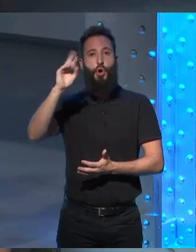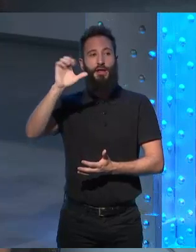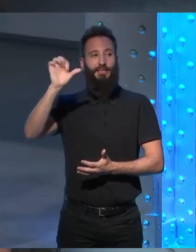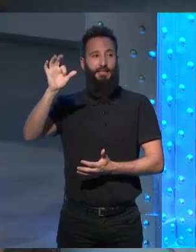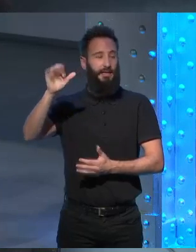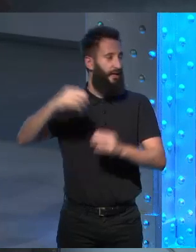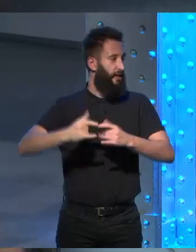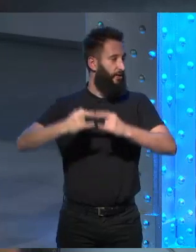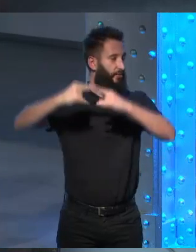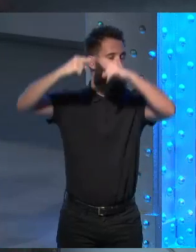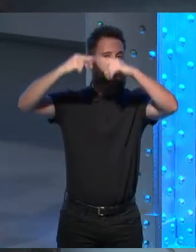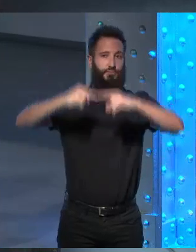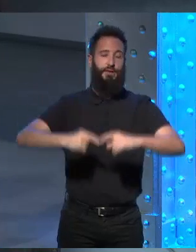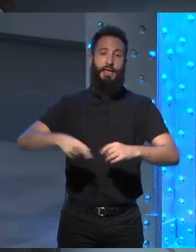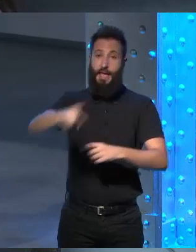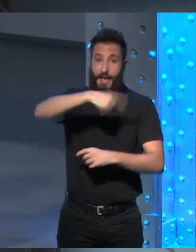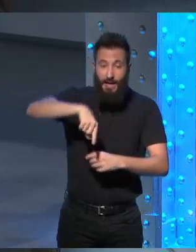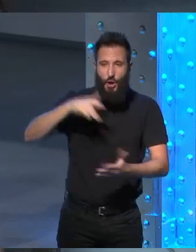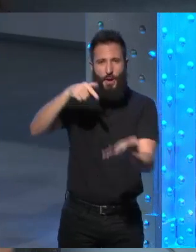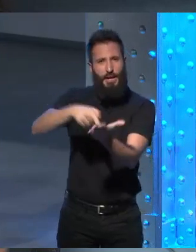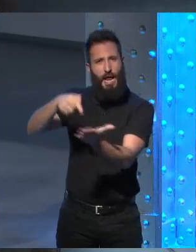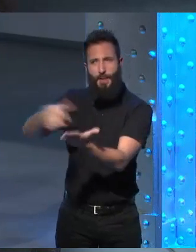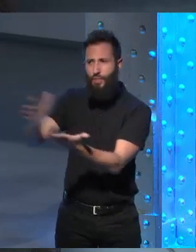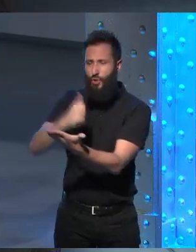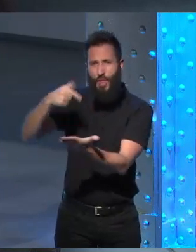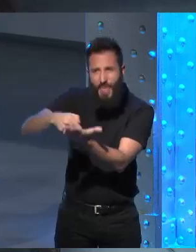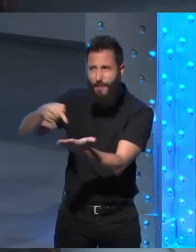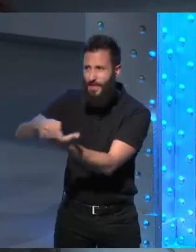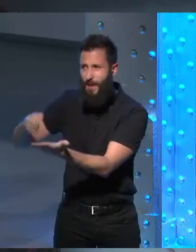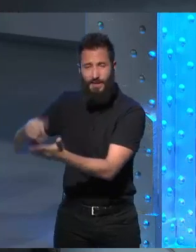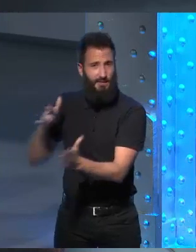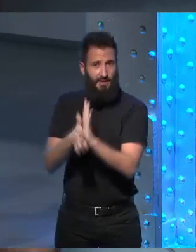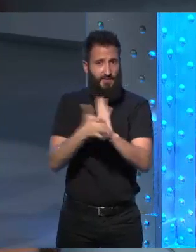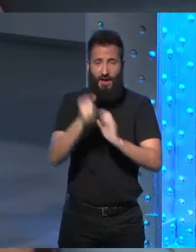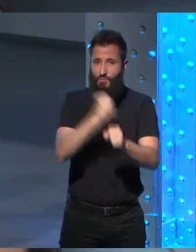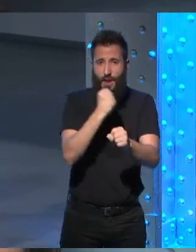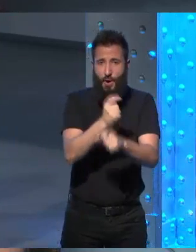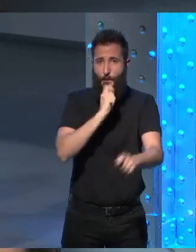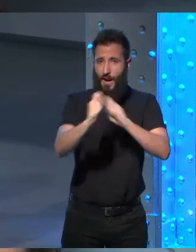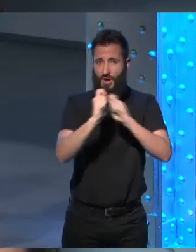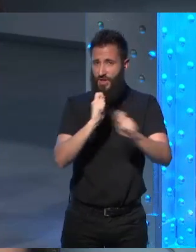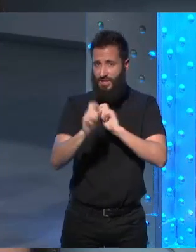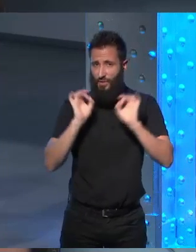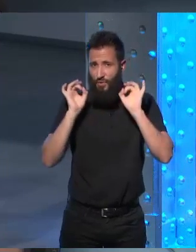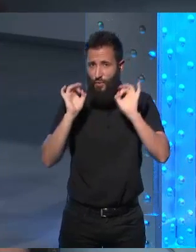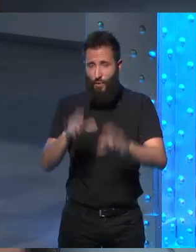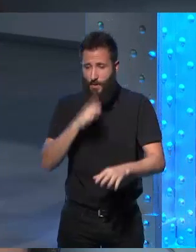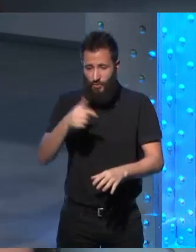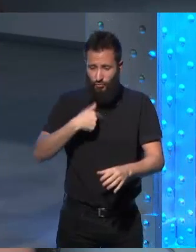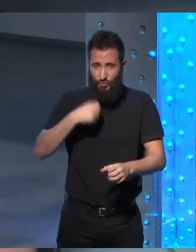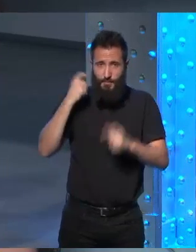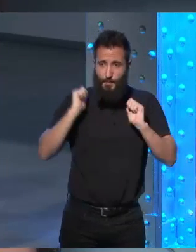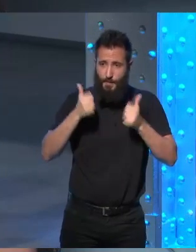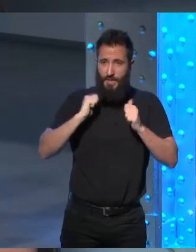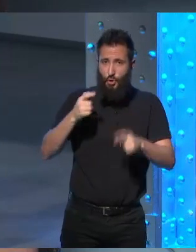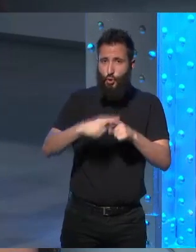reclaman el informarme, el darme, y entonces empieza toda una labor periodística, ¿no? En la que yo empiezo